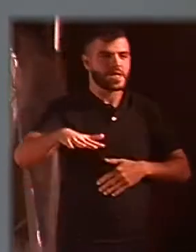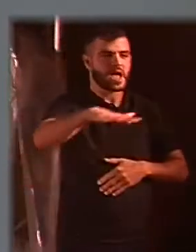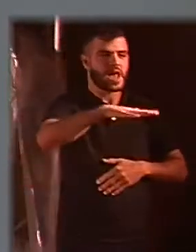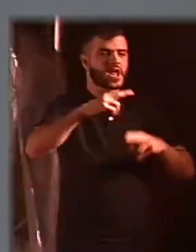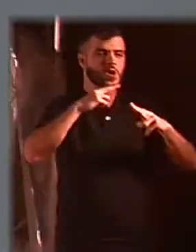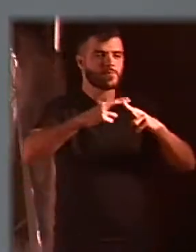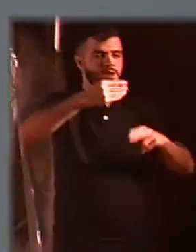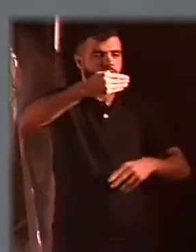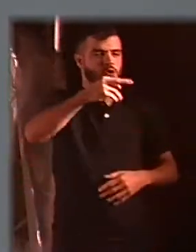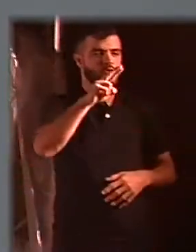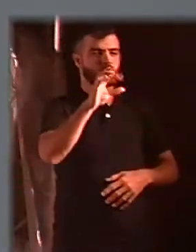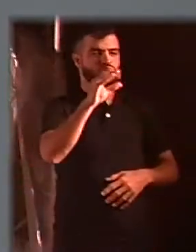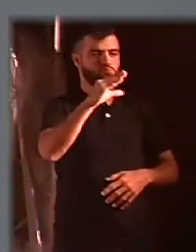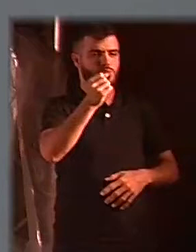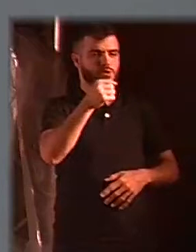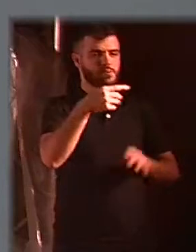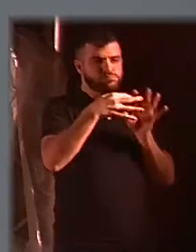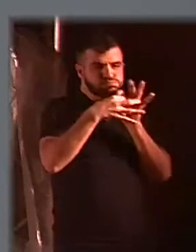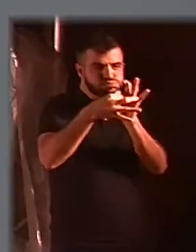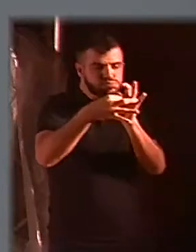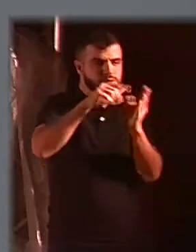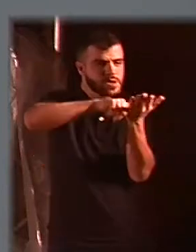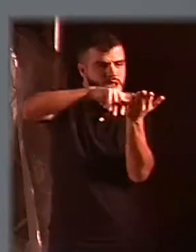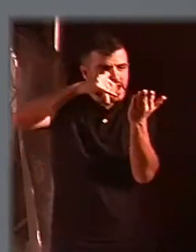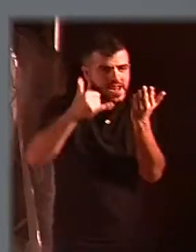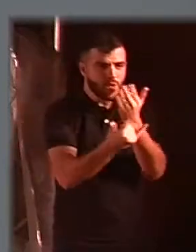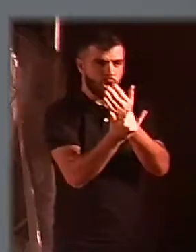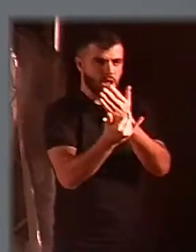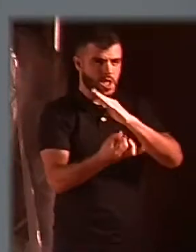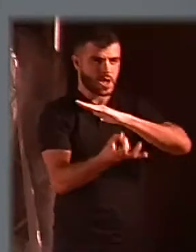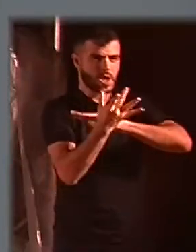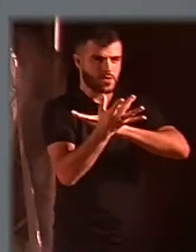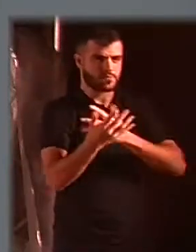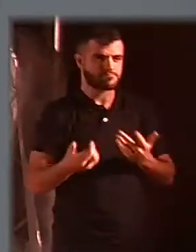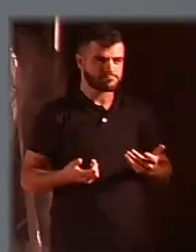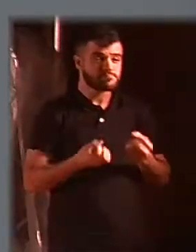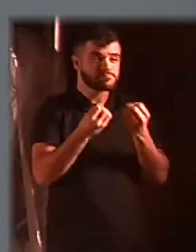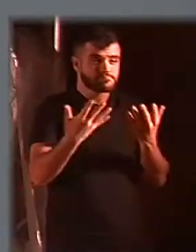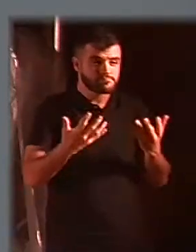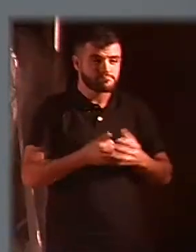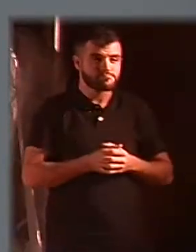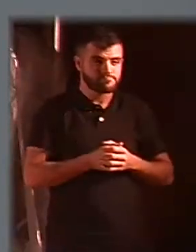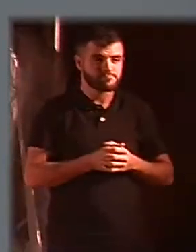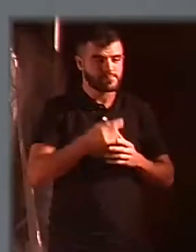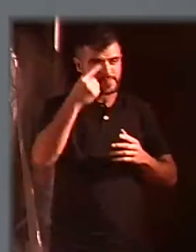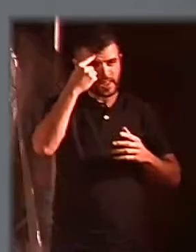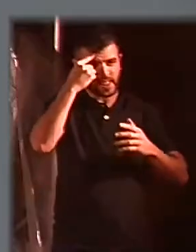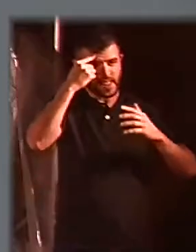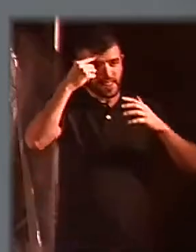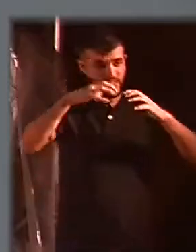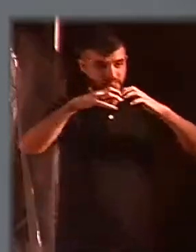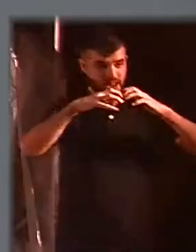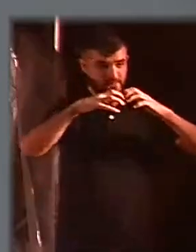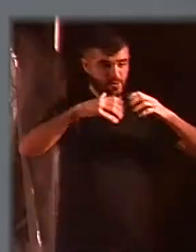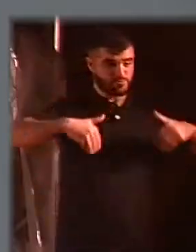Broca, ligada a la generación del lenguaje. ¿Cómo te quedas? Va a resultar que los cerebros de